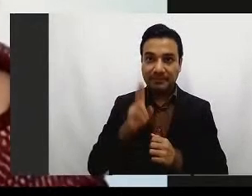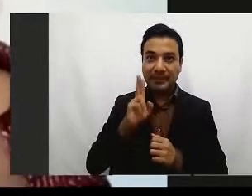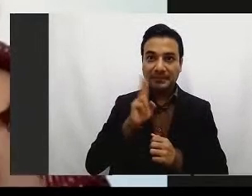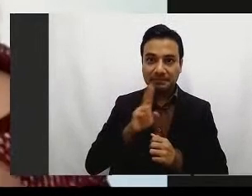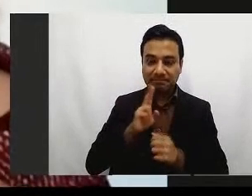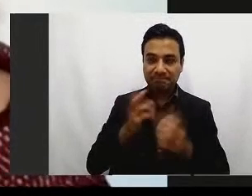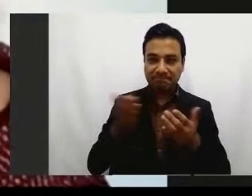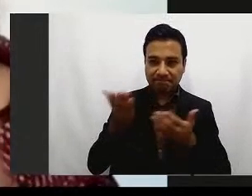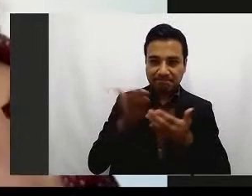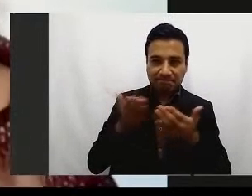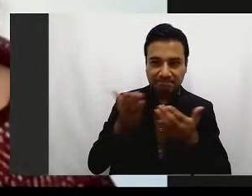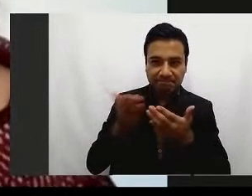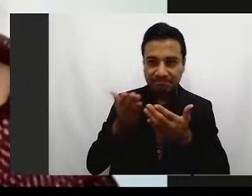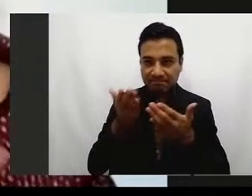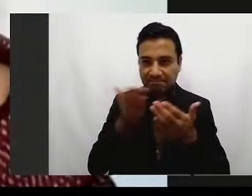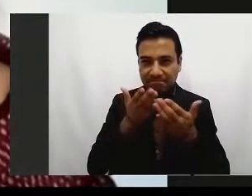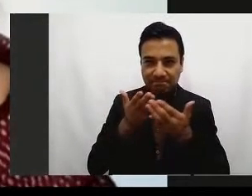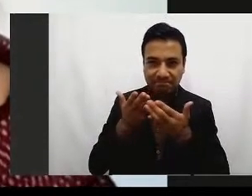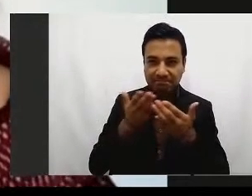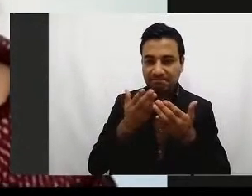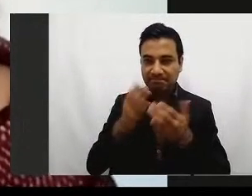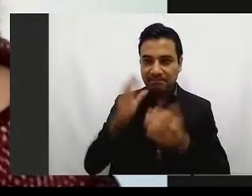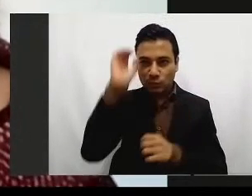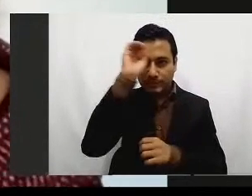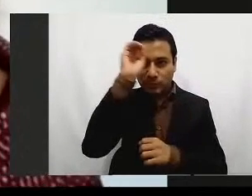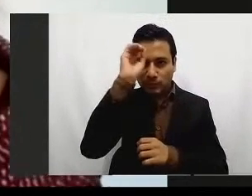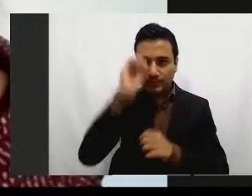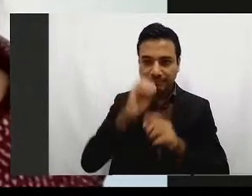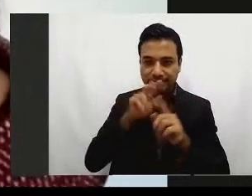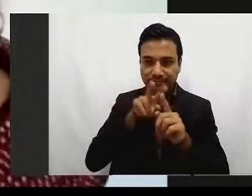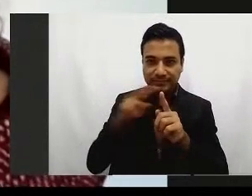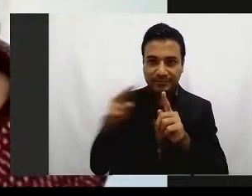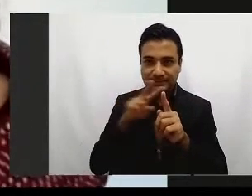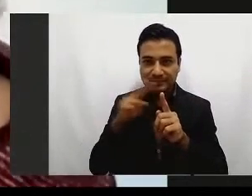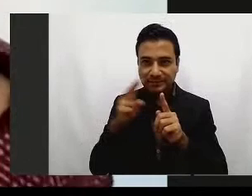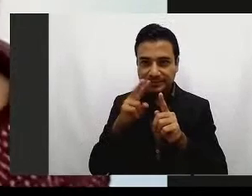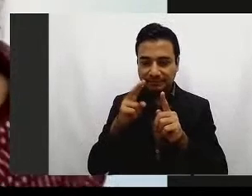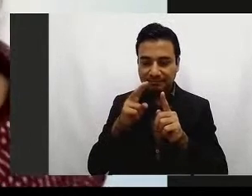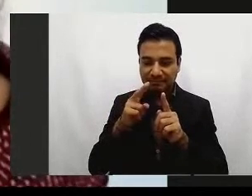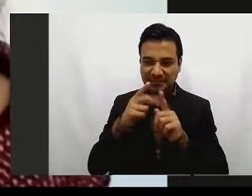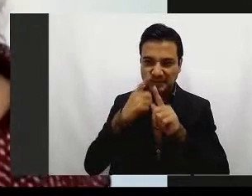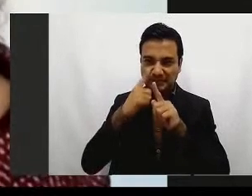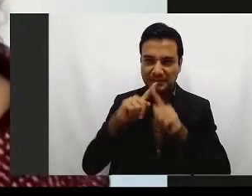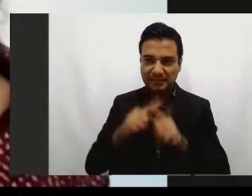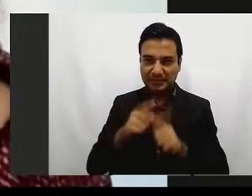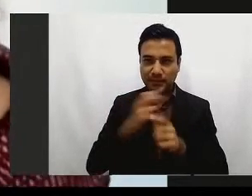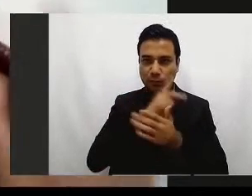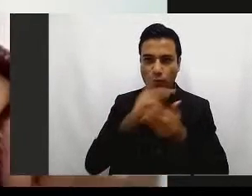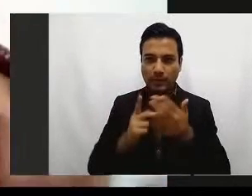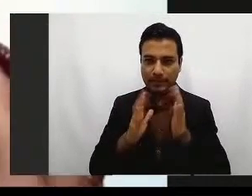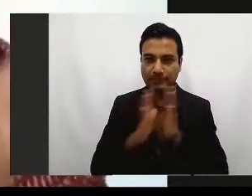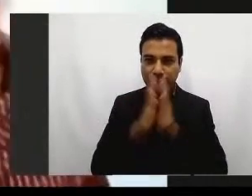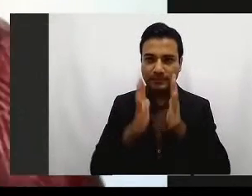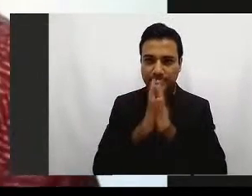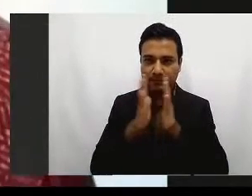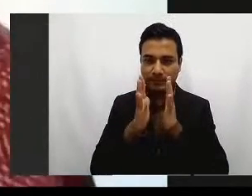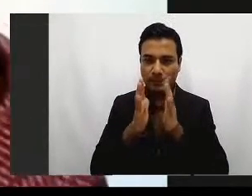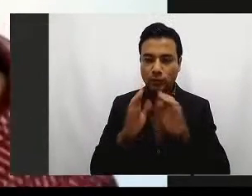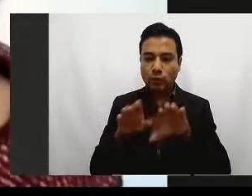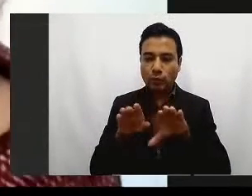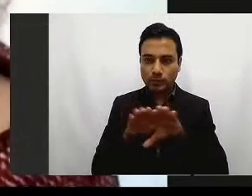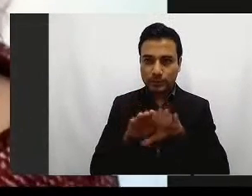las diversas maneras de explorar y de experimentar nuevos métodos, ¿no? Para hacer de este programa lo más participativo